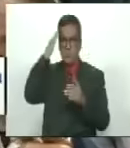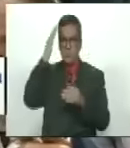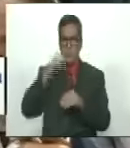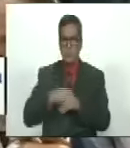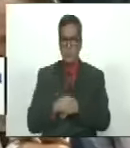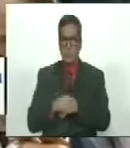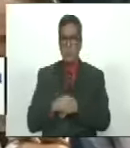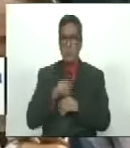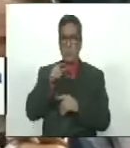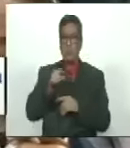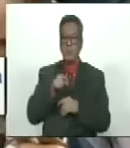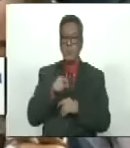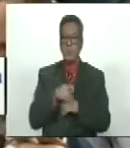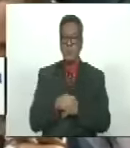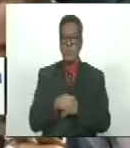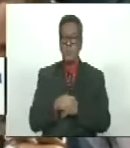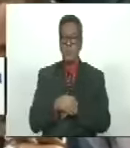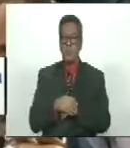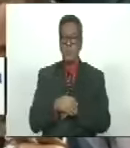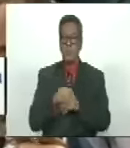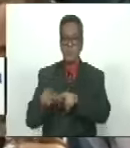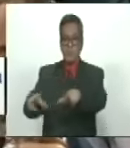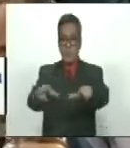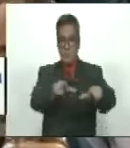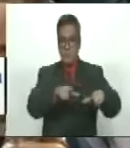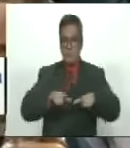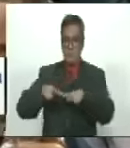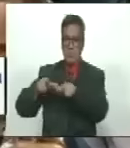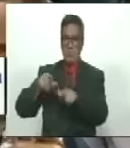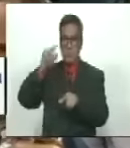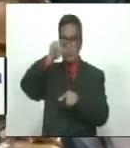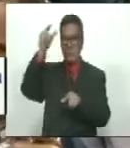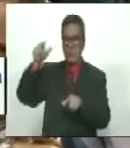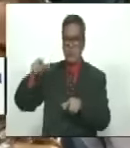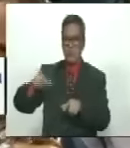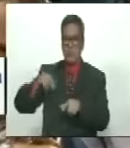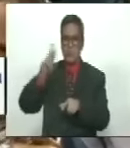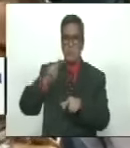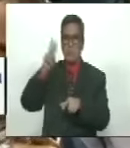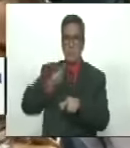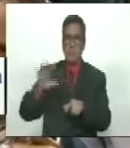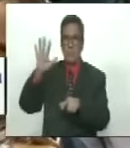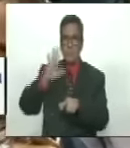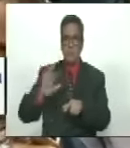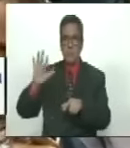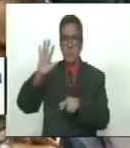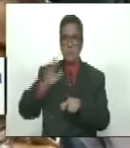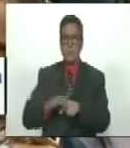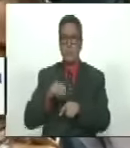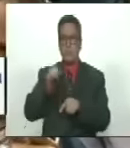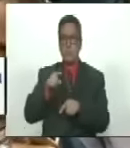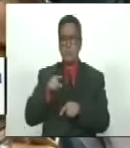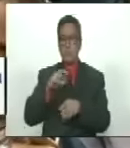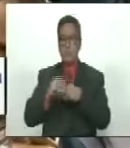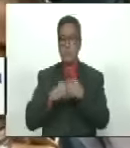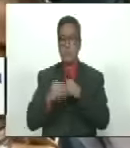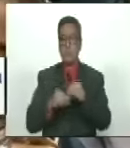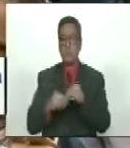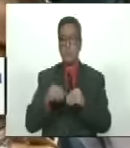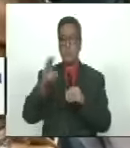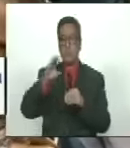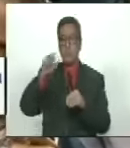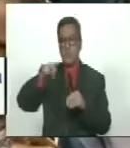sabe, que el territorio de la República Bolivariana de Venezuela es el que correspondía a